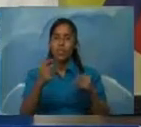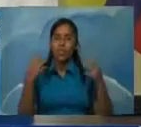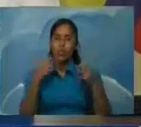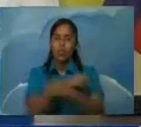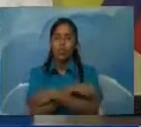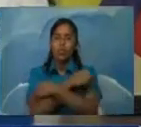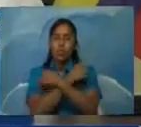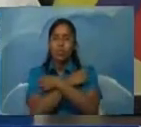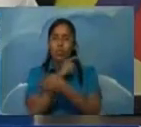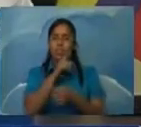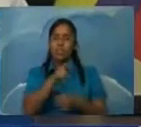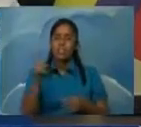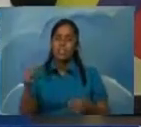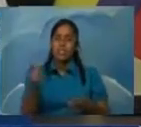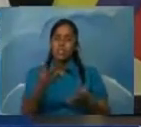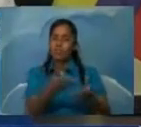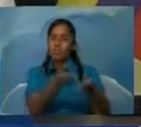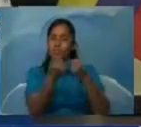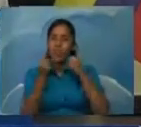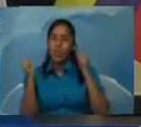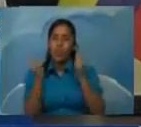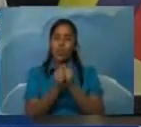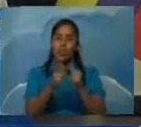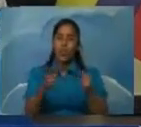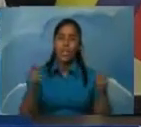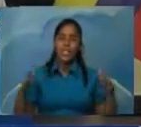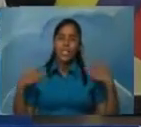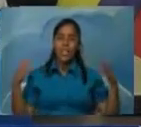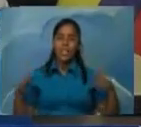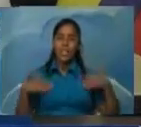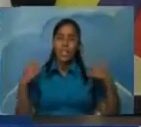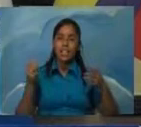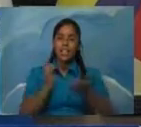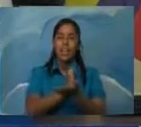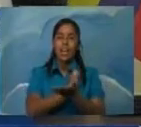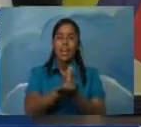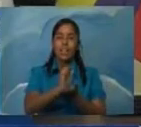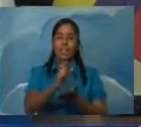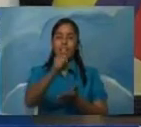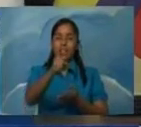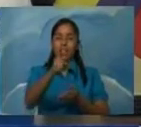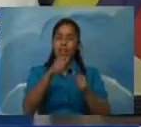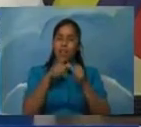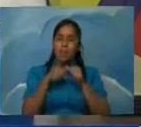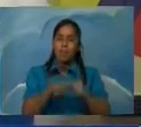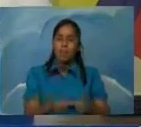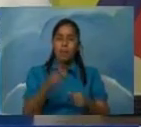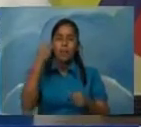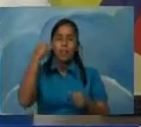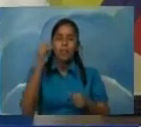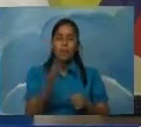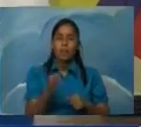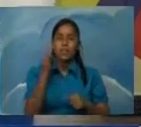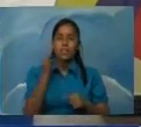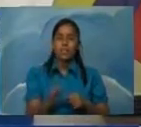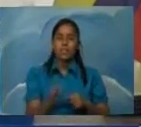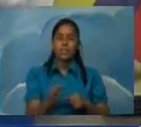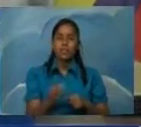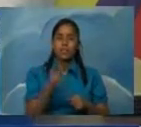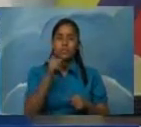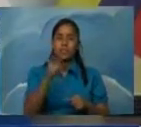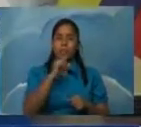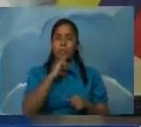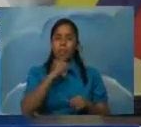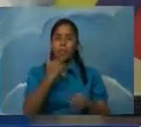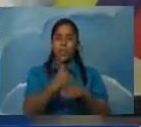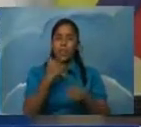Cordero, y ahí arrancamos con esa alegría eterna y permanente para siempre. Es